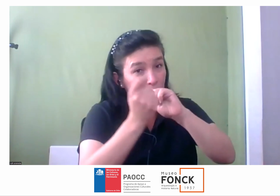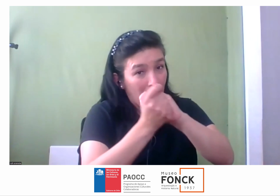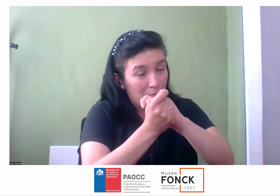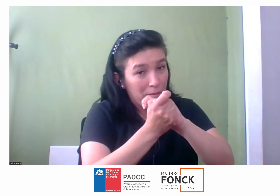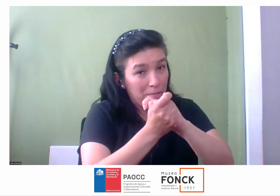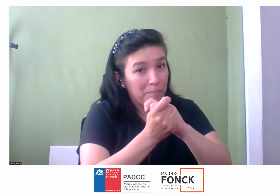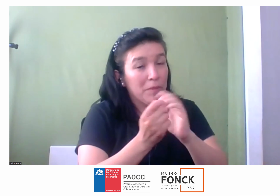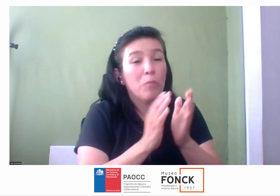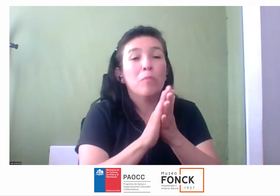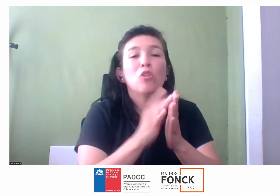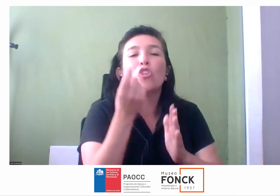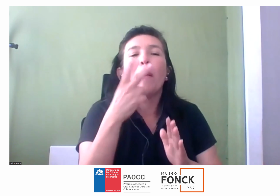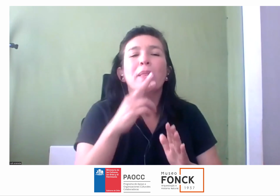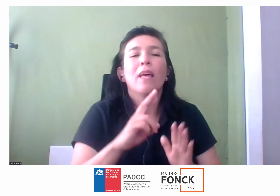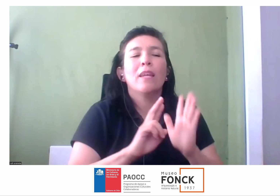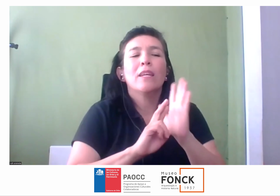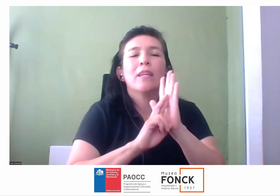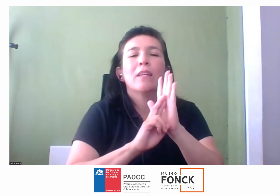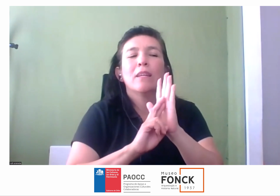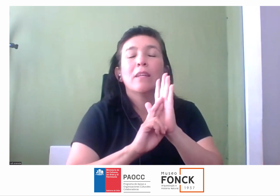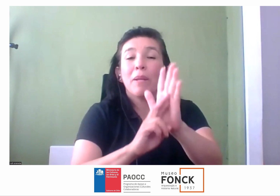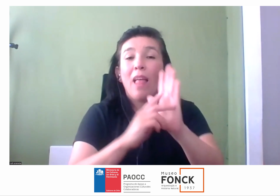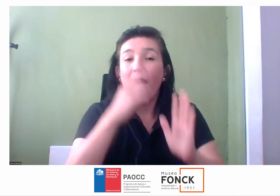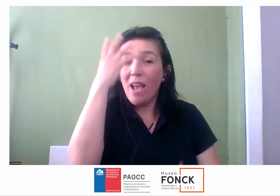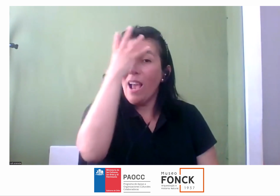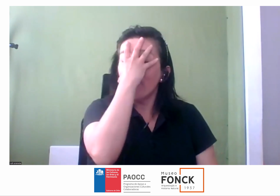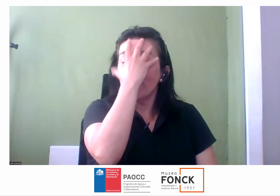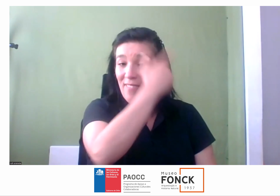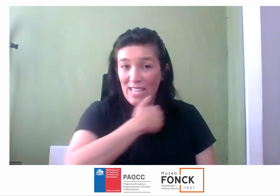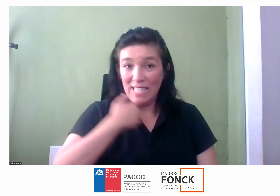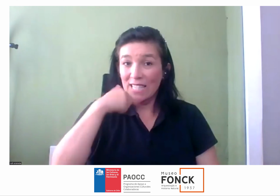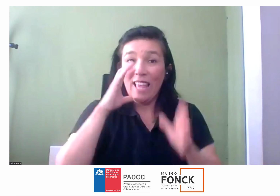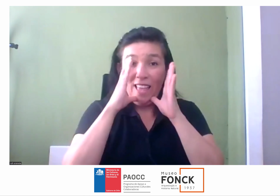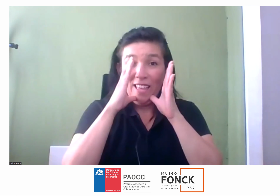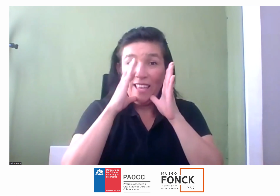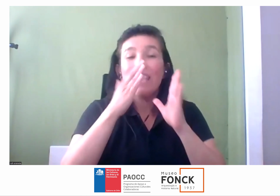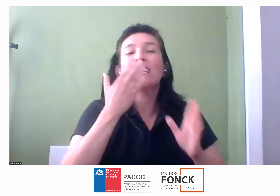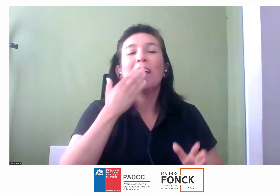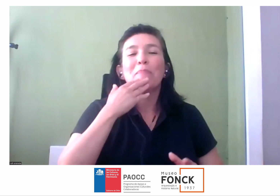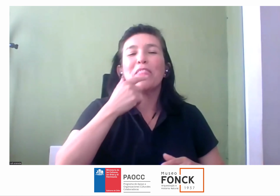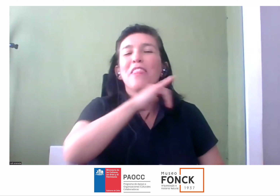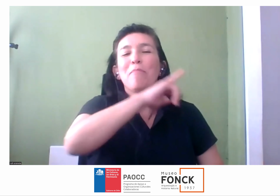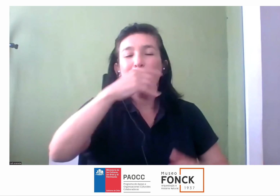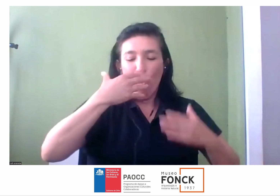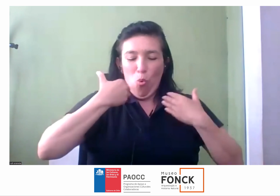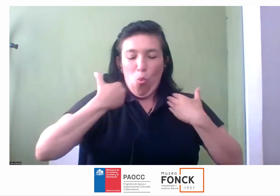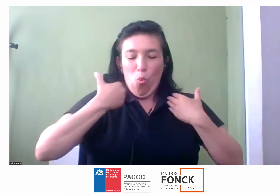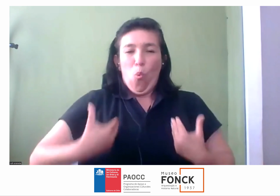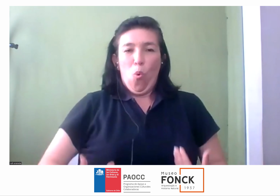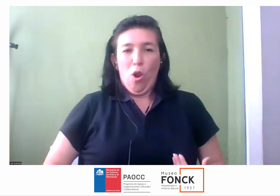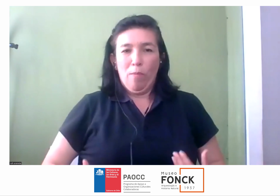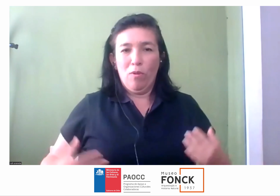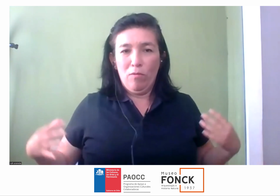no solamente representar la cabeza, sino también el cuerpo en base a la ropa o ciertas túnicas que